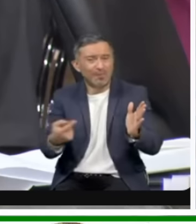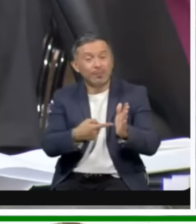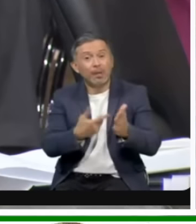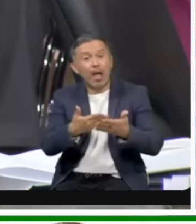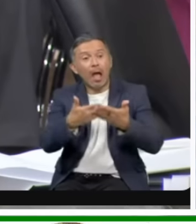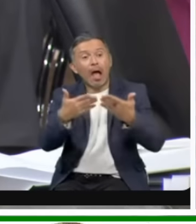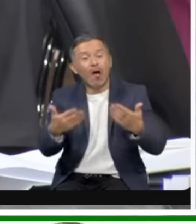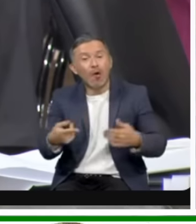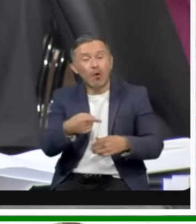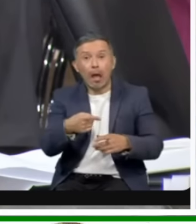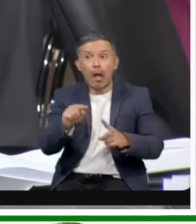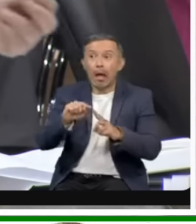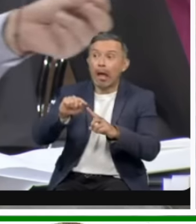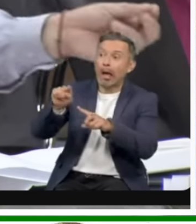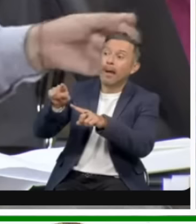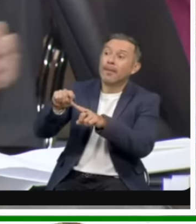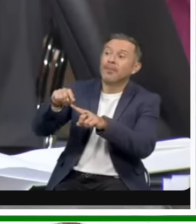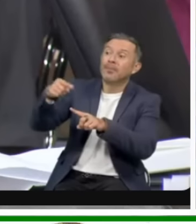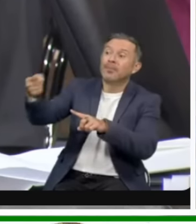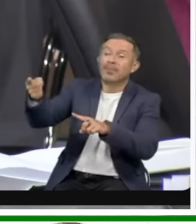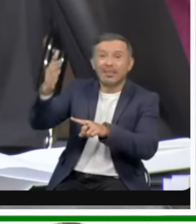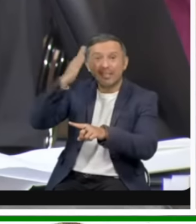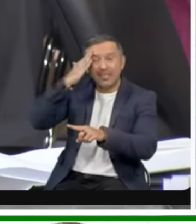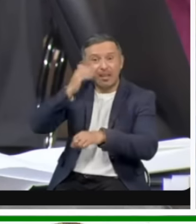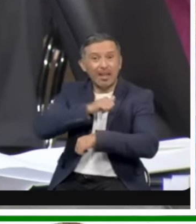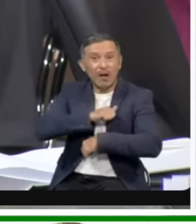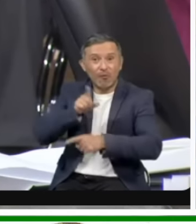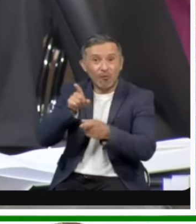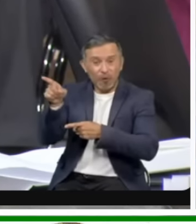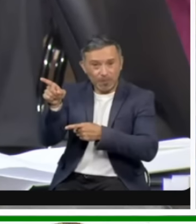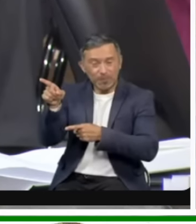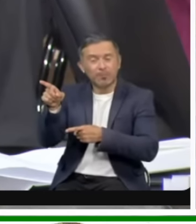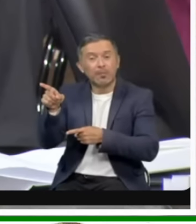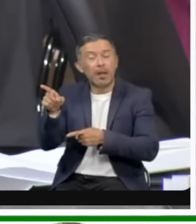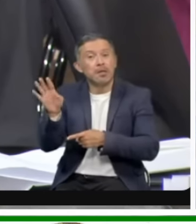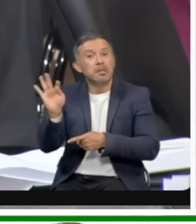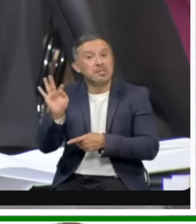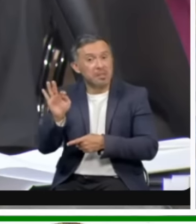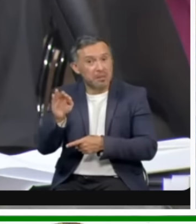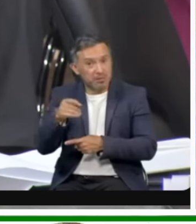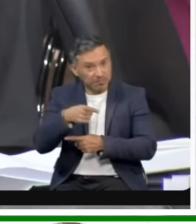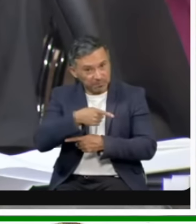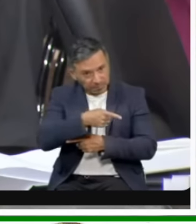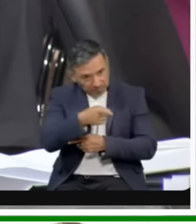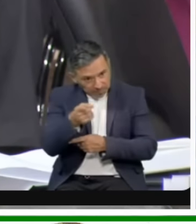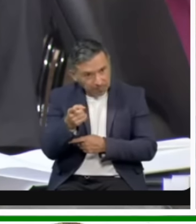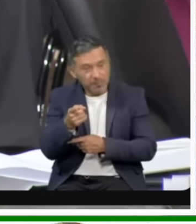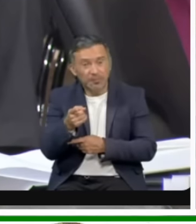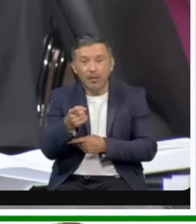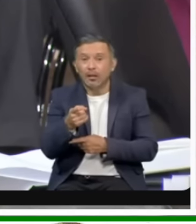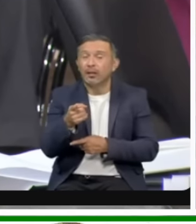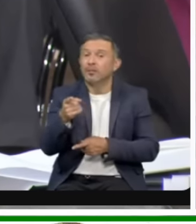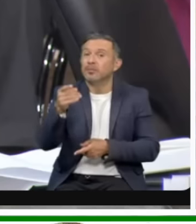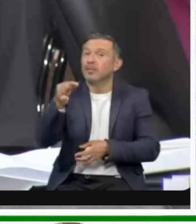encabezaba Y eso pudiera que ellos retiren su recurso en